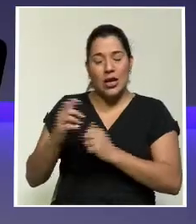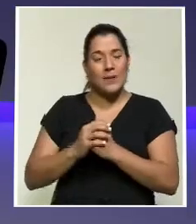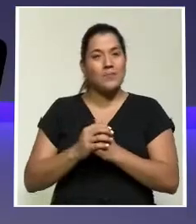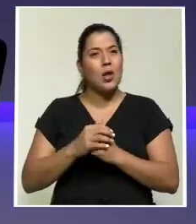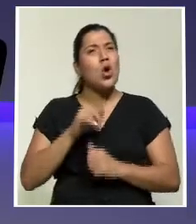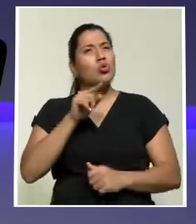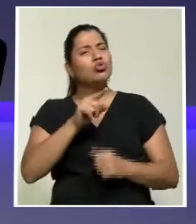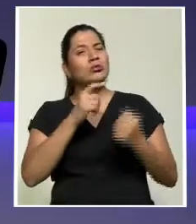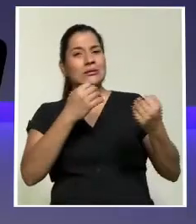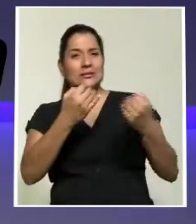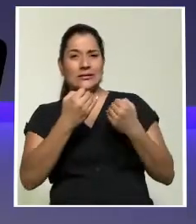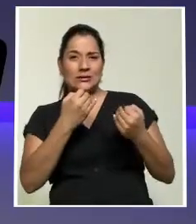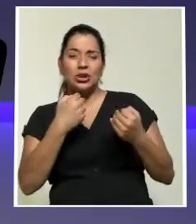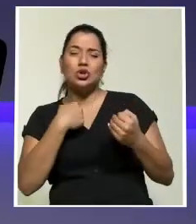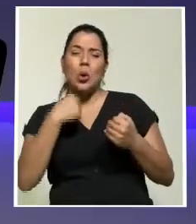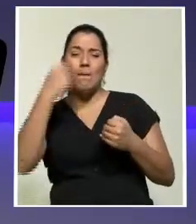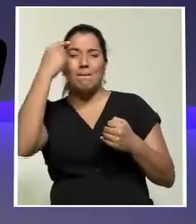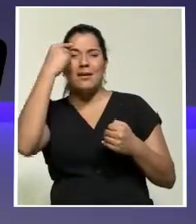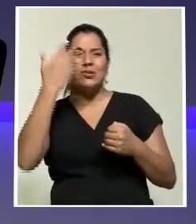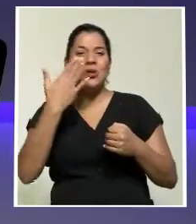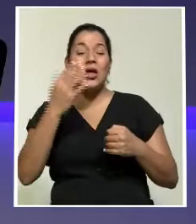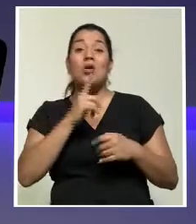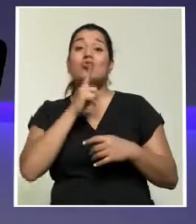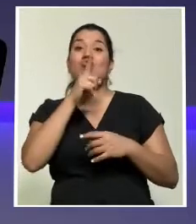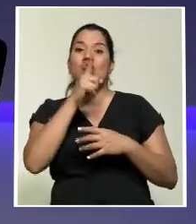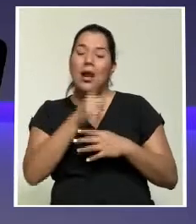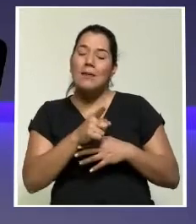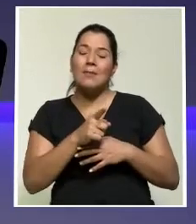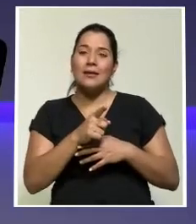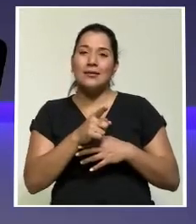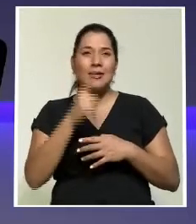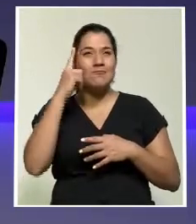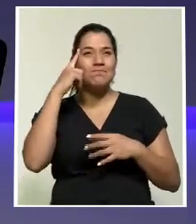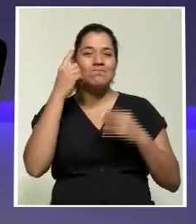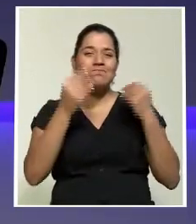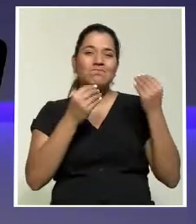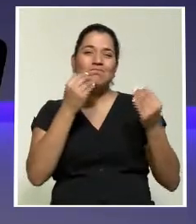escucharla, uno piensa que en realidad, reflexiona que en realidad,